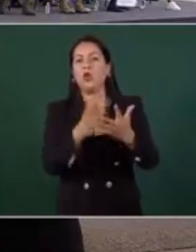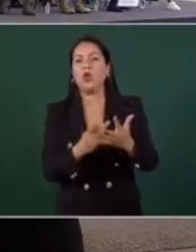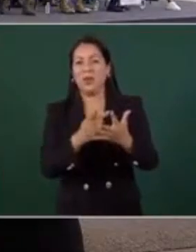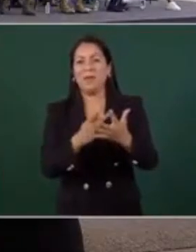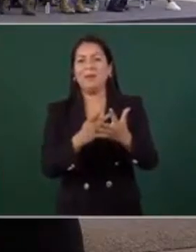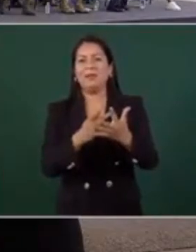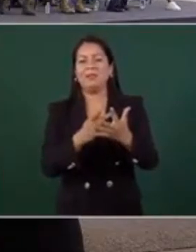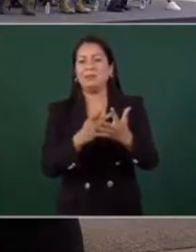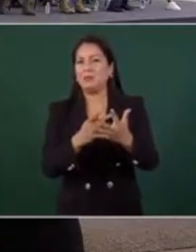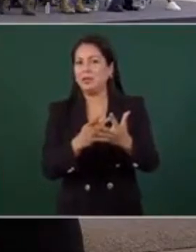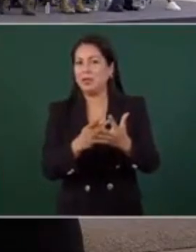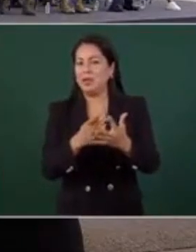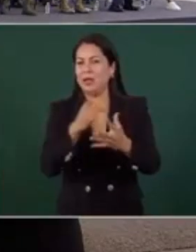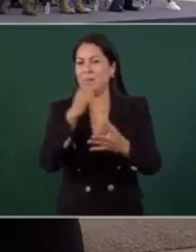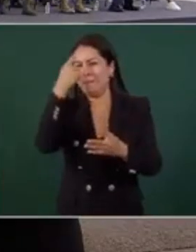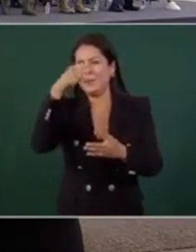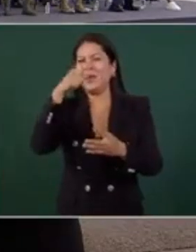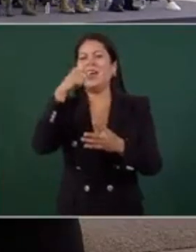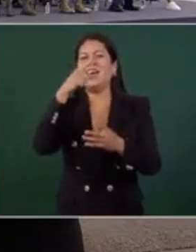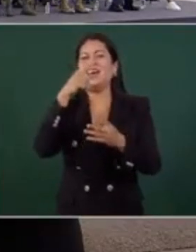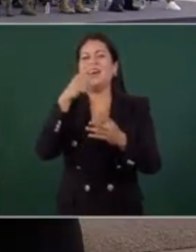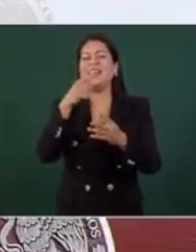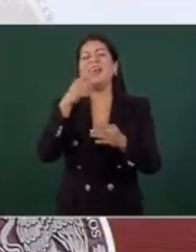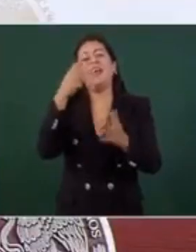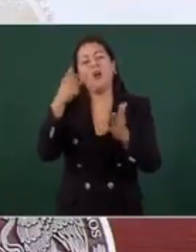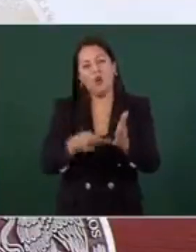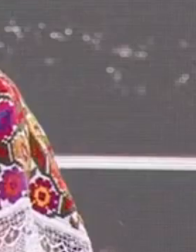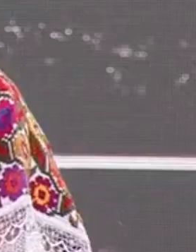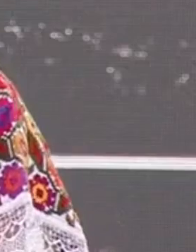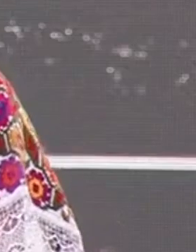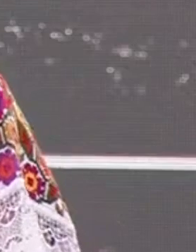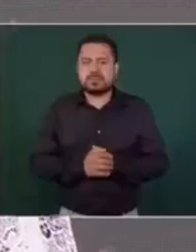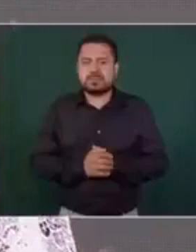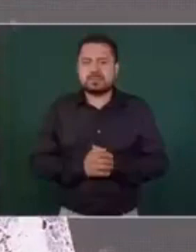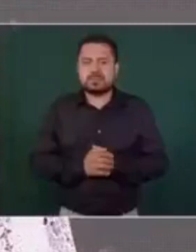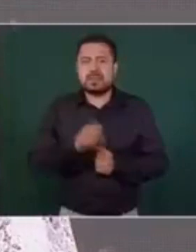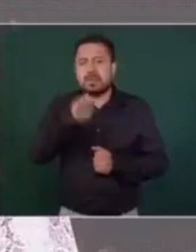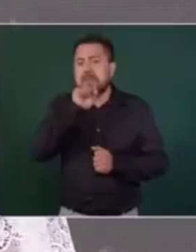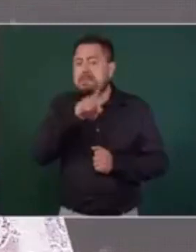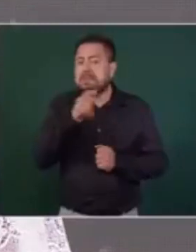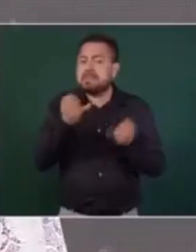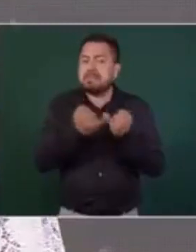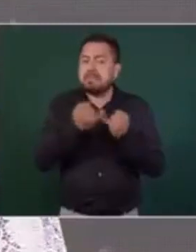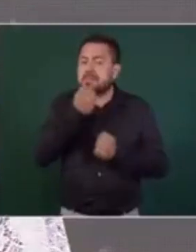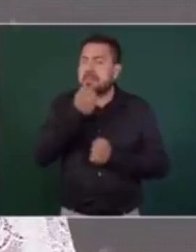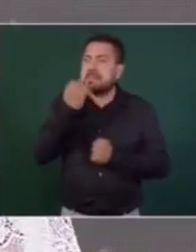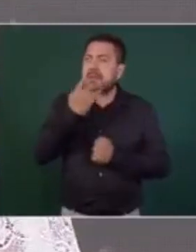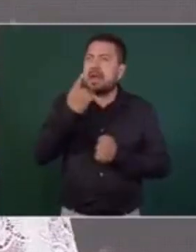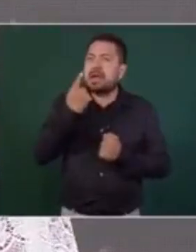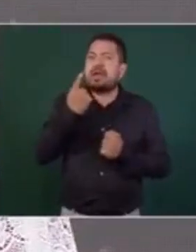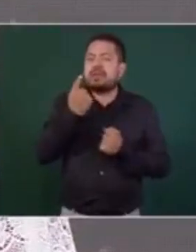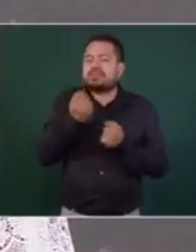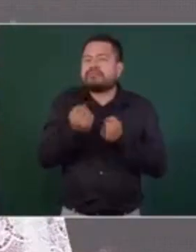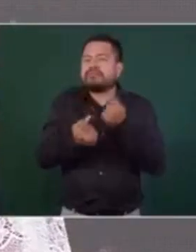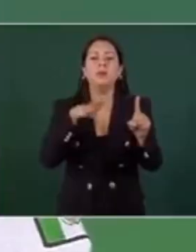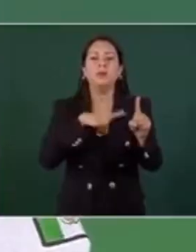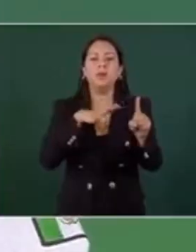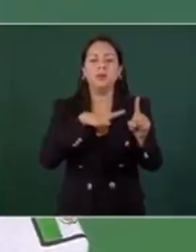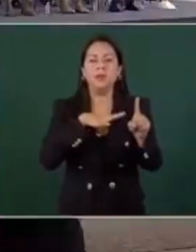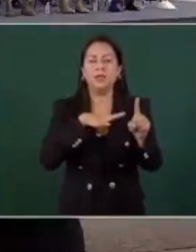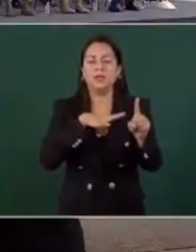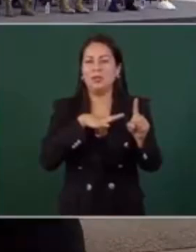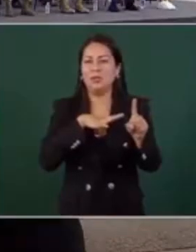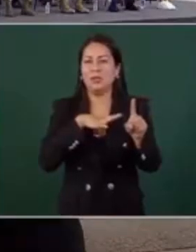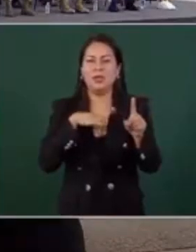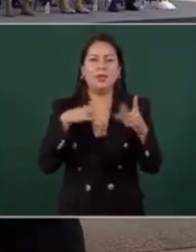En un esfuerzo coordinado de la Secretaría de Turismo Federal y el gobierno de Guerrero que encabeza Evelyn Salgado Pineda, se dio a conocer el programa